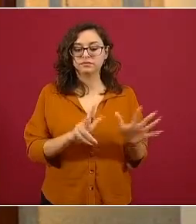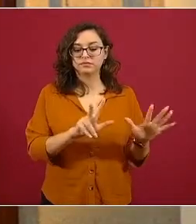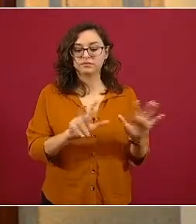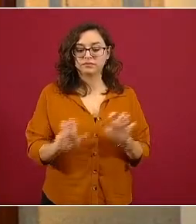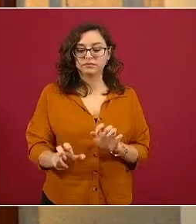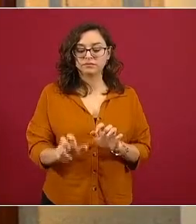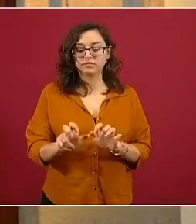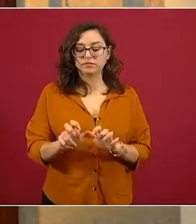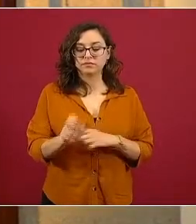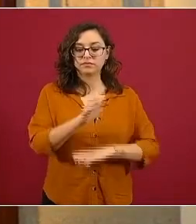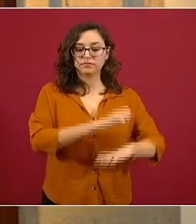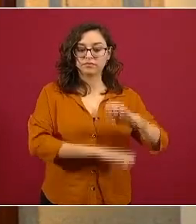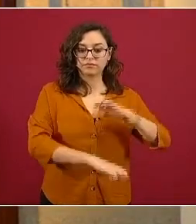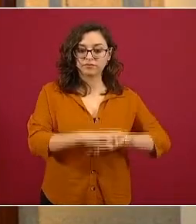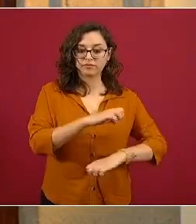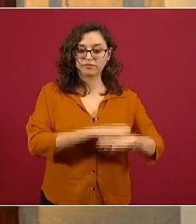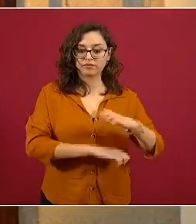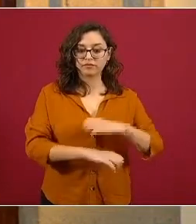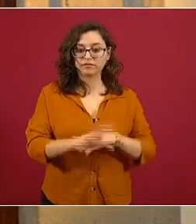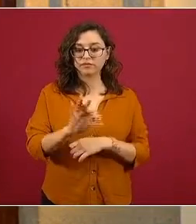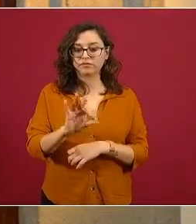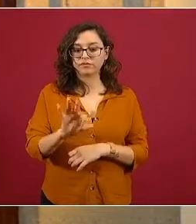67,800 empresas y